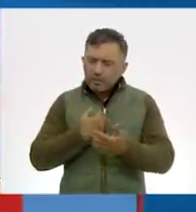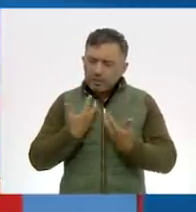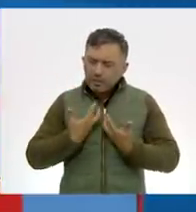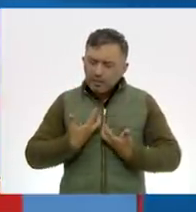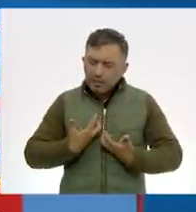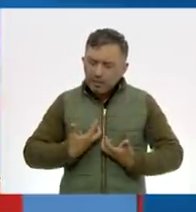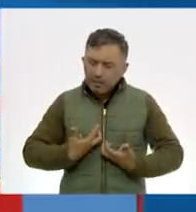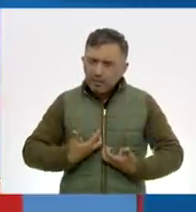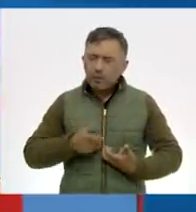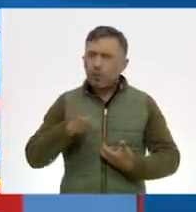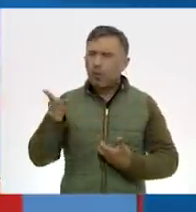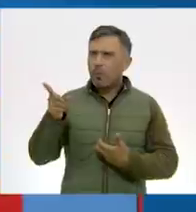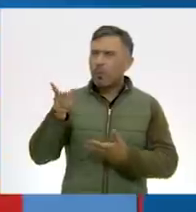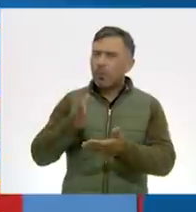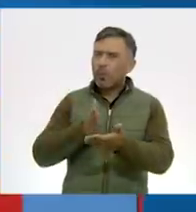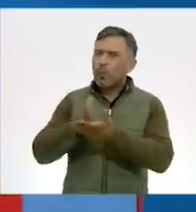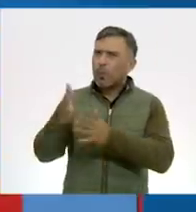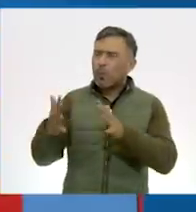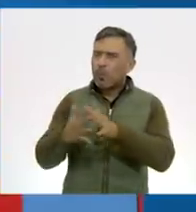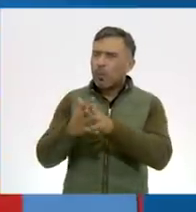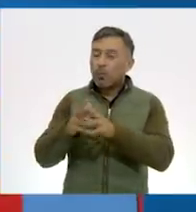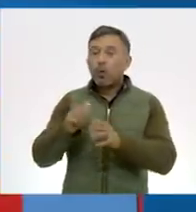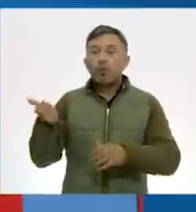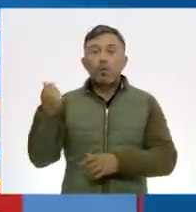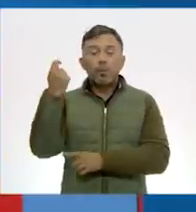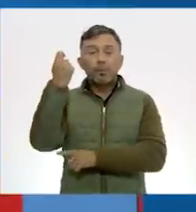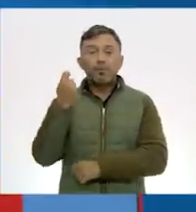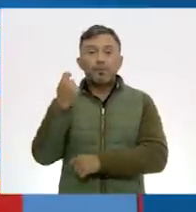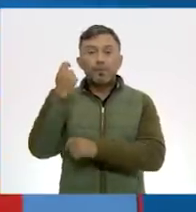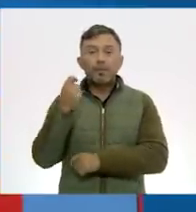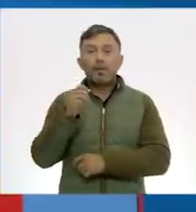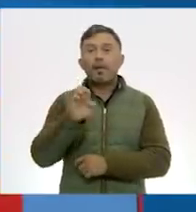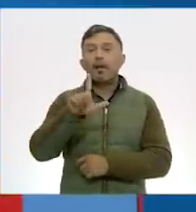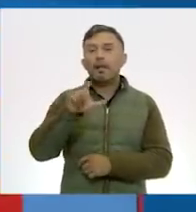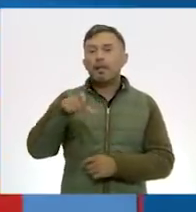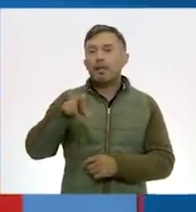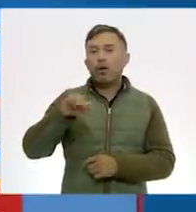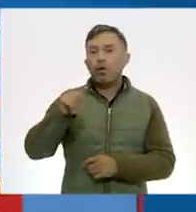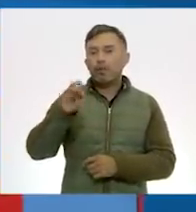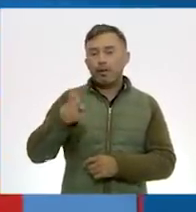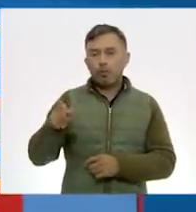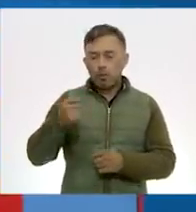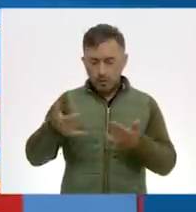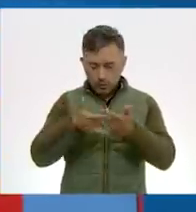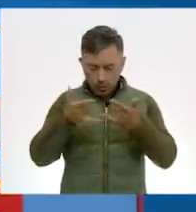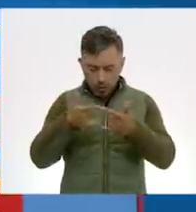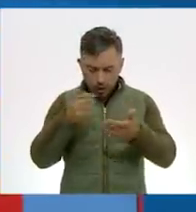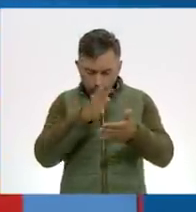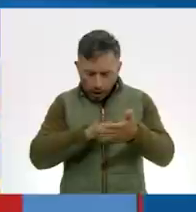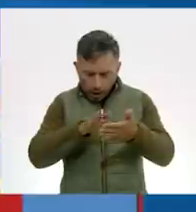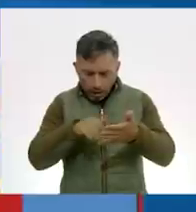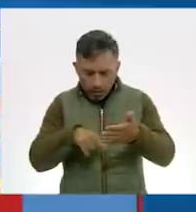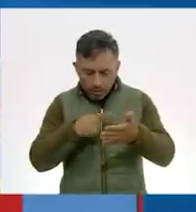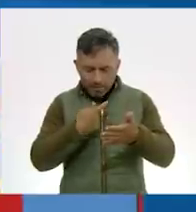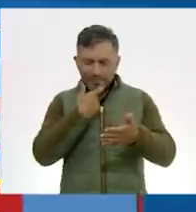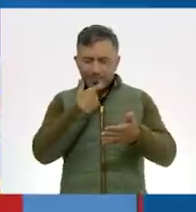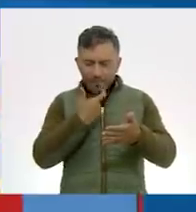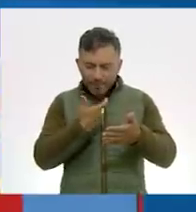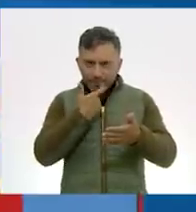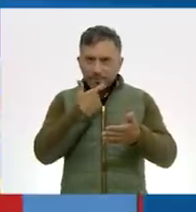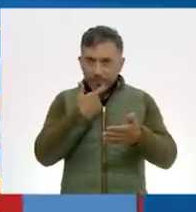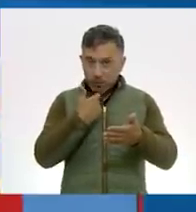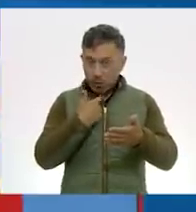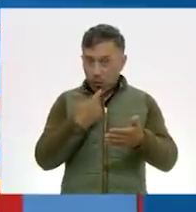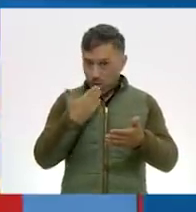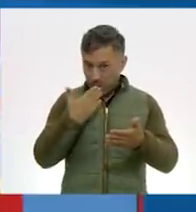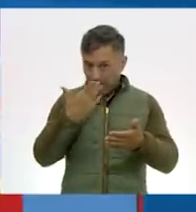la nación gala. El Quijote me hizo sonreír en varios de sus pasajes. A pesar de mi impreparación para